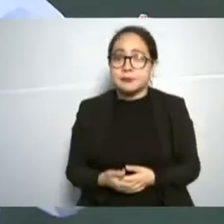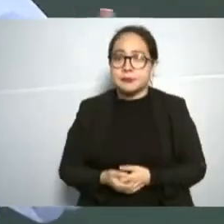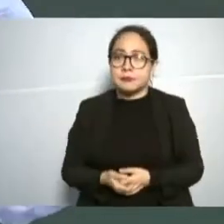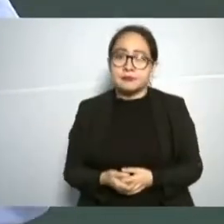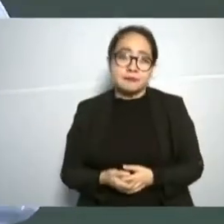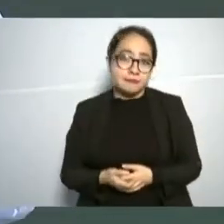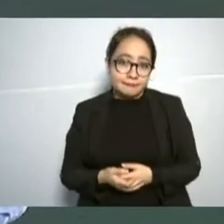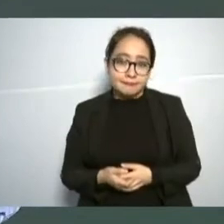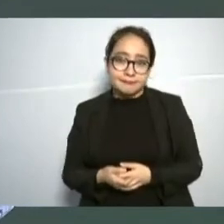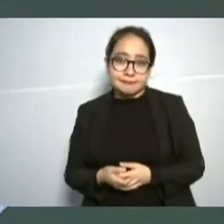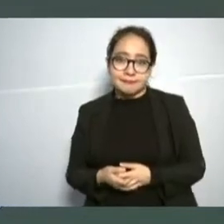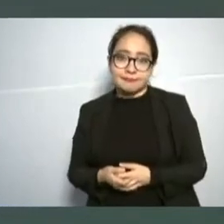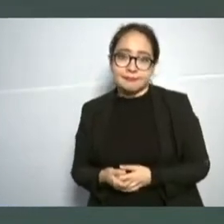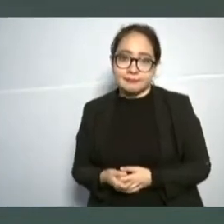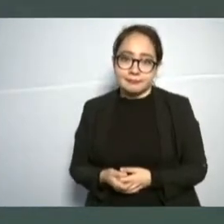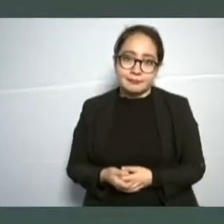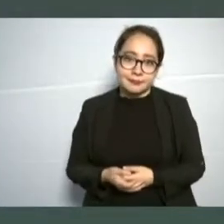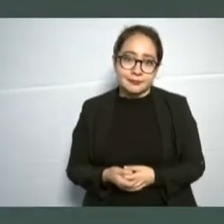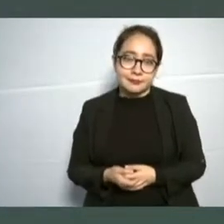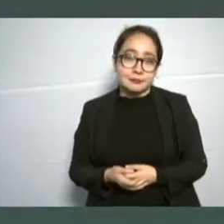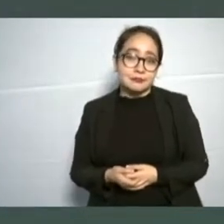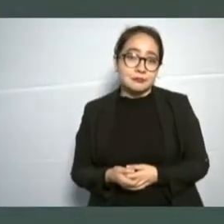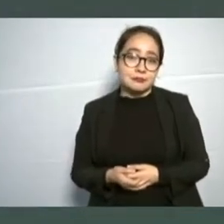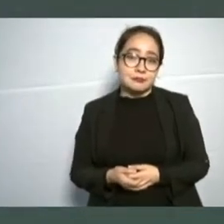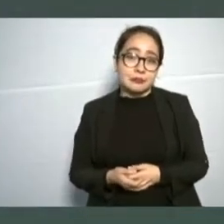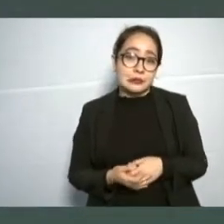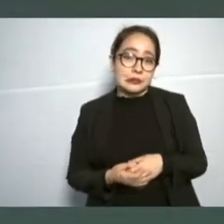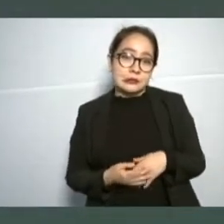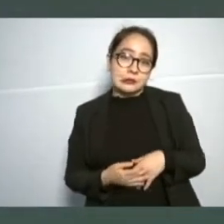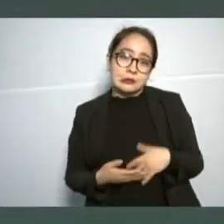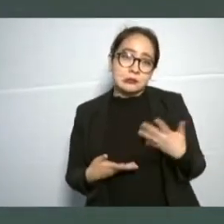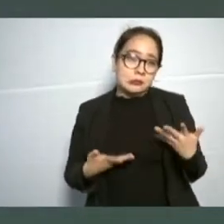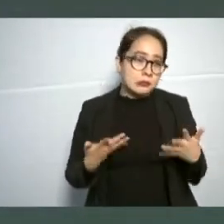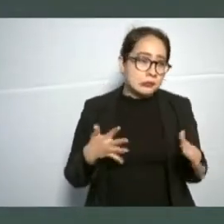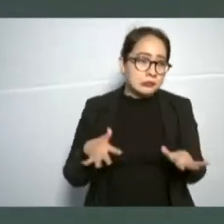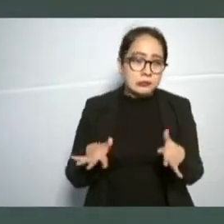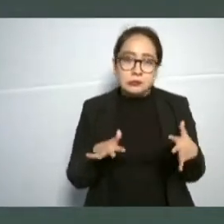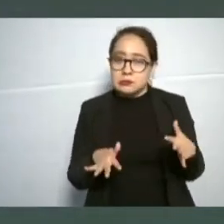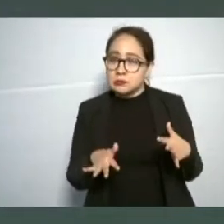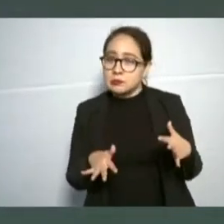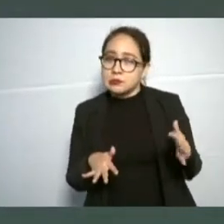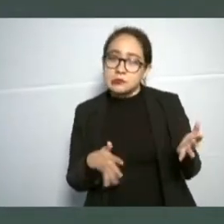Deben de haber costado